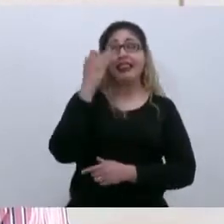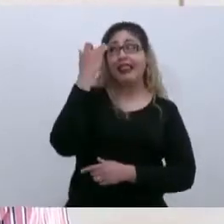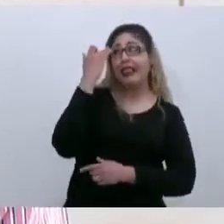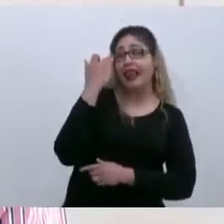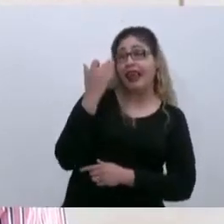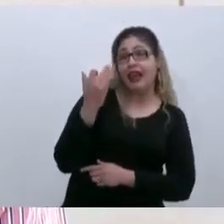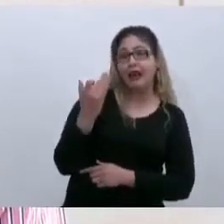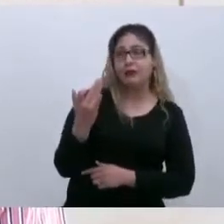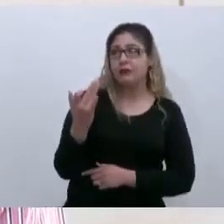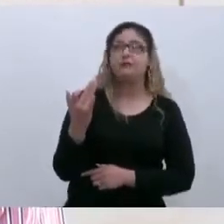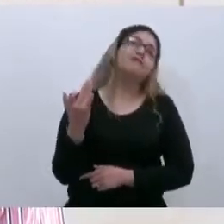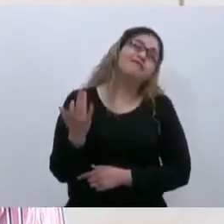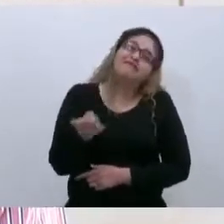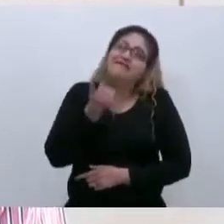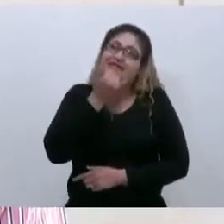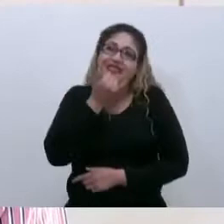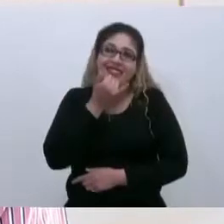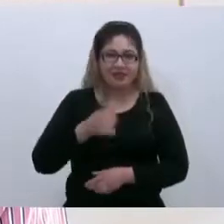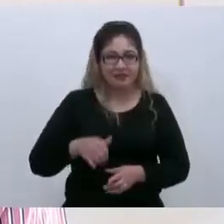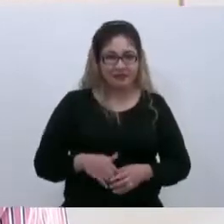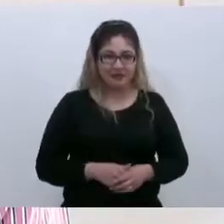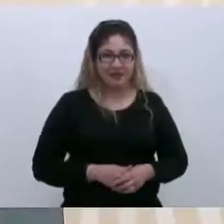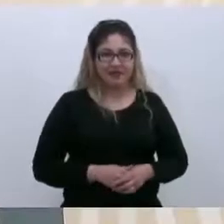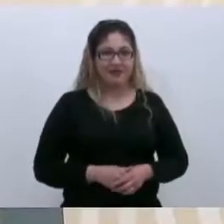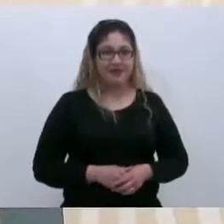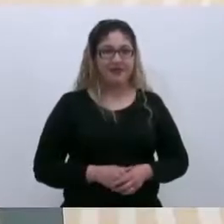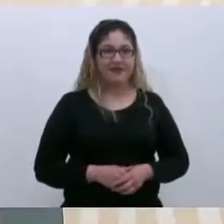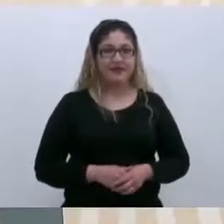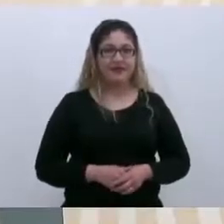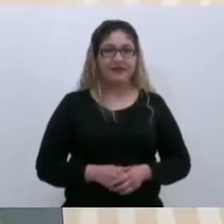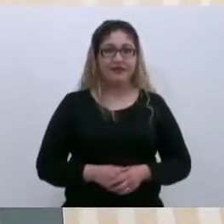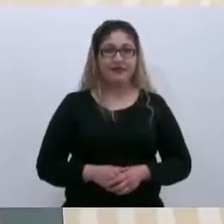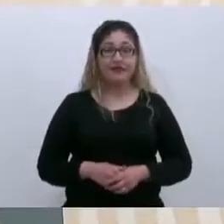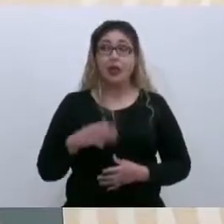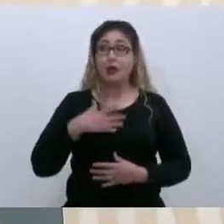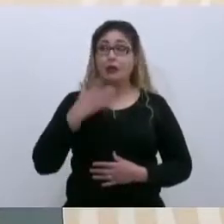Laguna, y quiero desde aquí pues